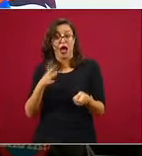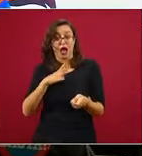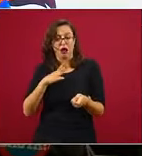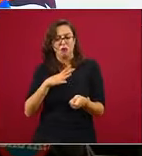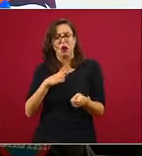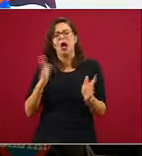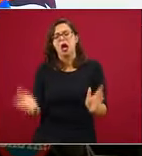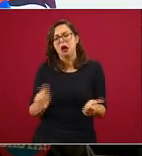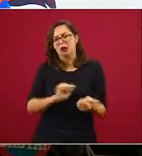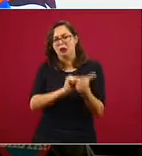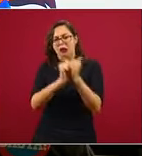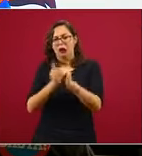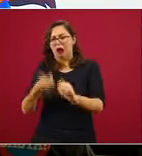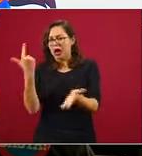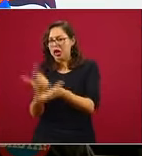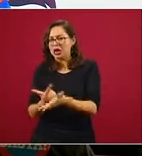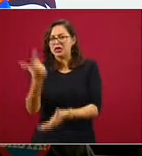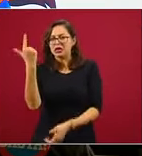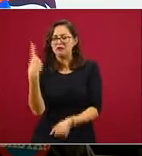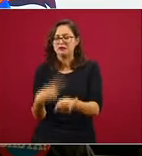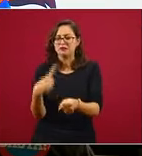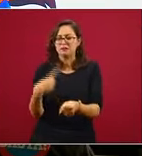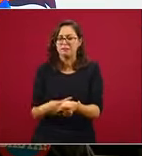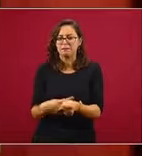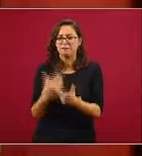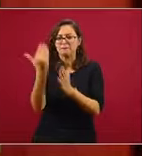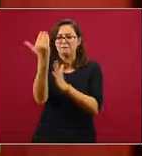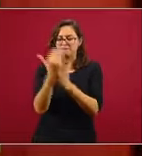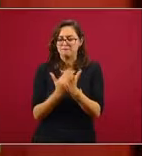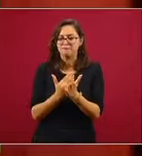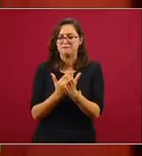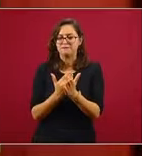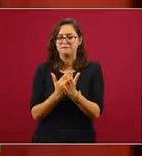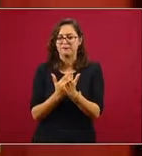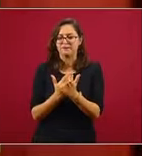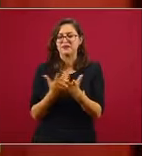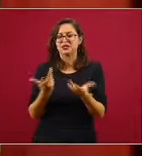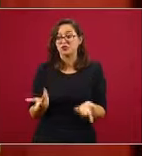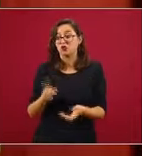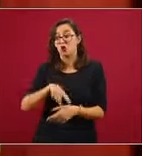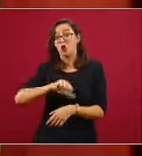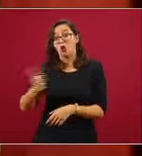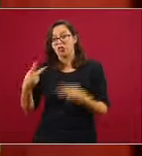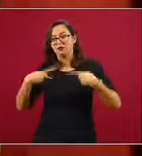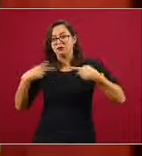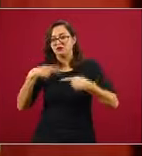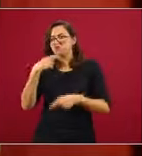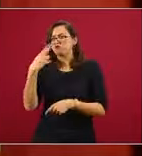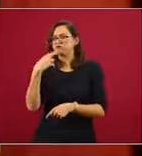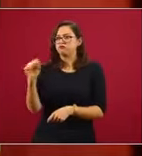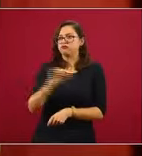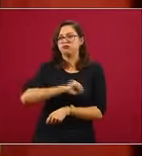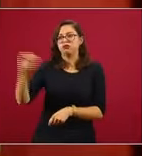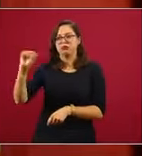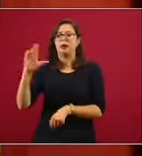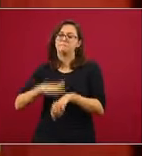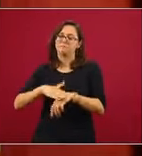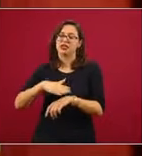menor probabilidad o menor riesgo de complicarse a una persona que maneja cifras de glucosa superiores a